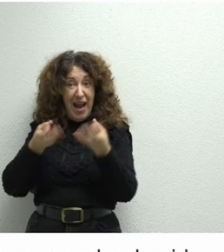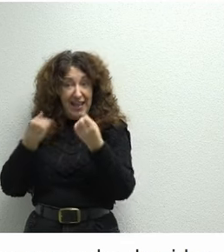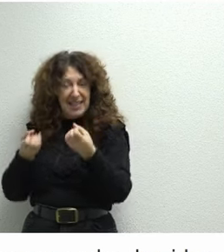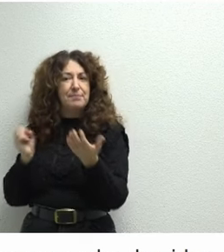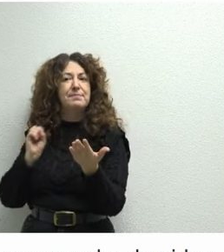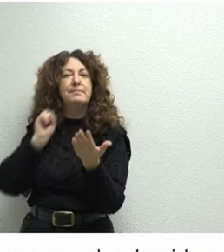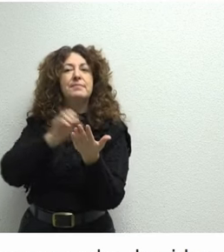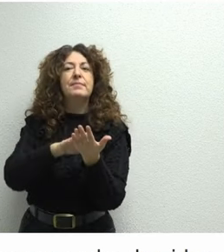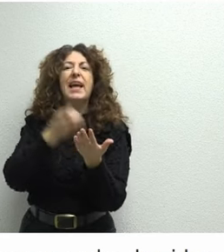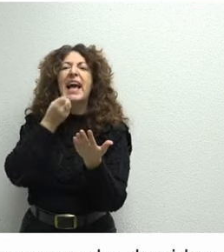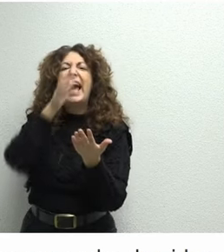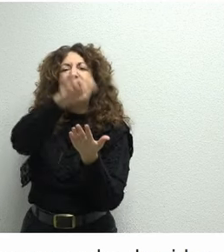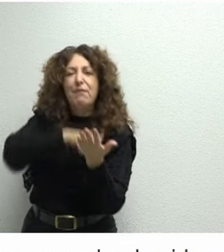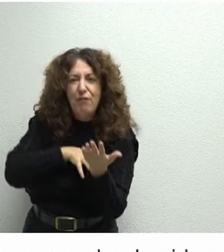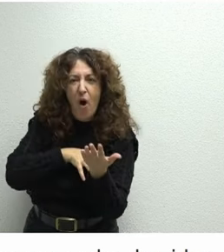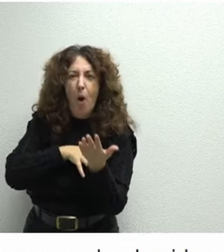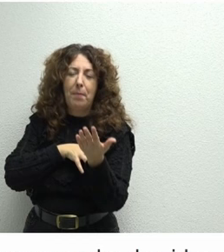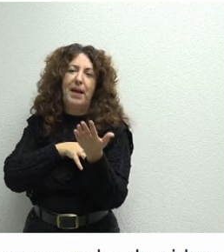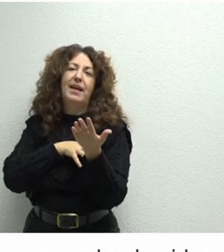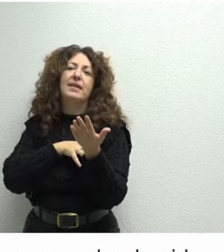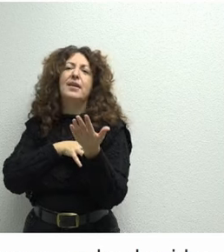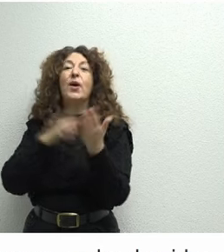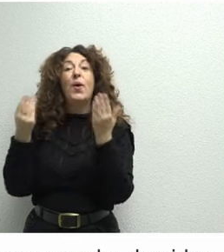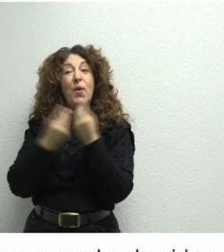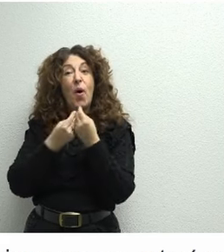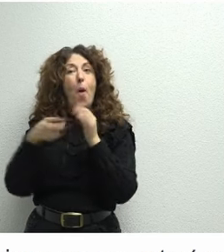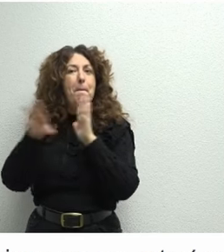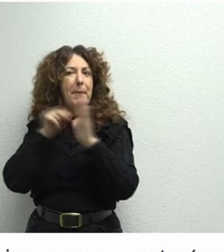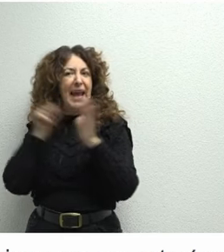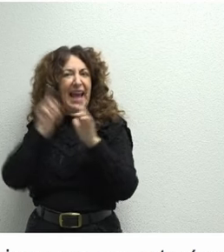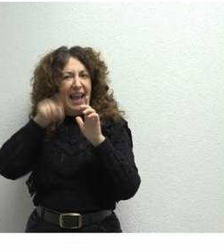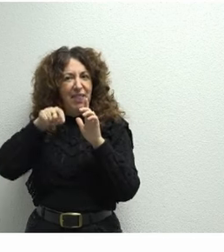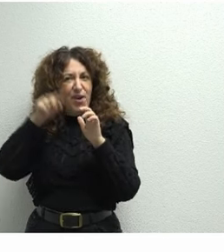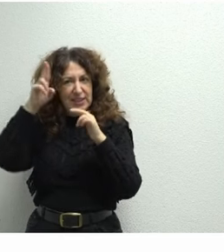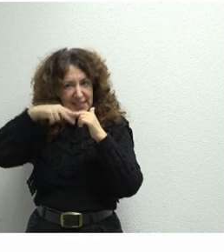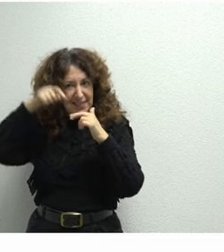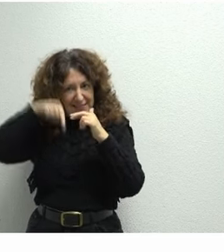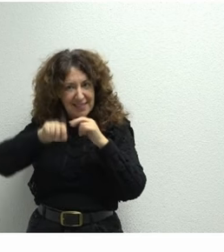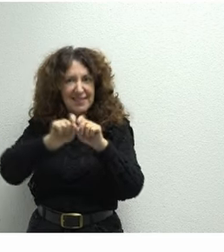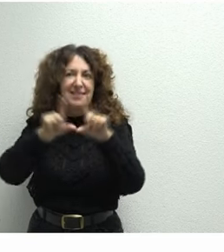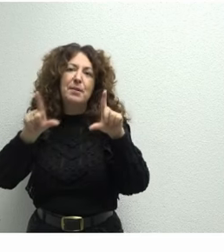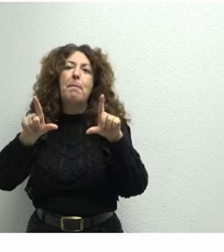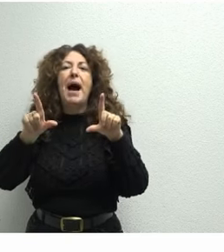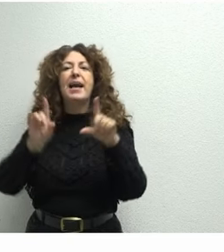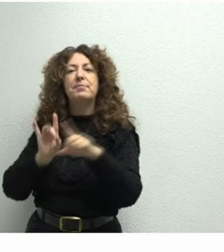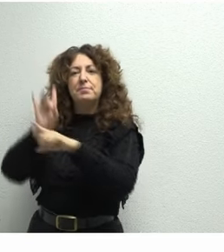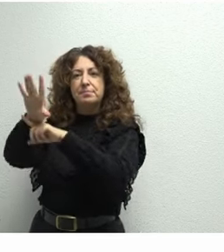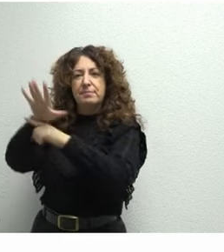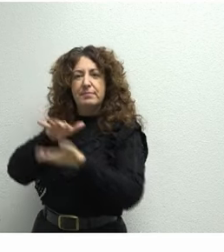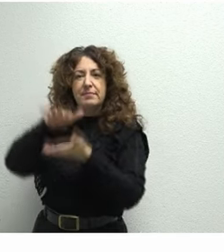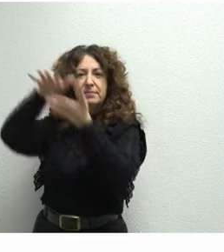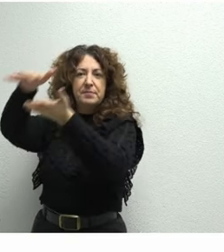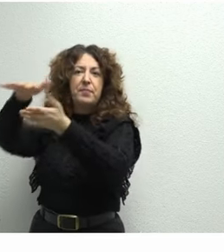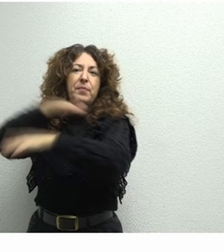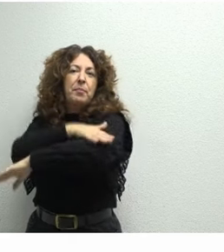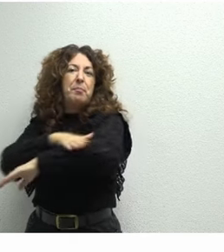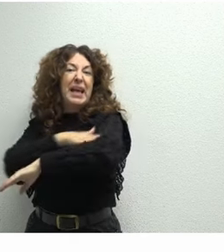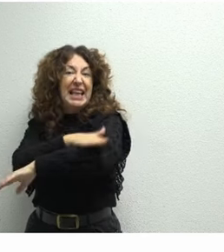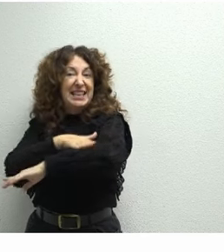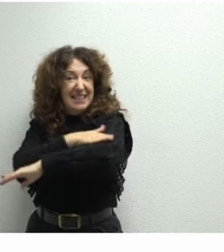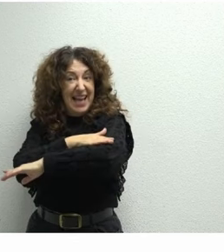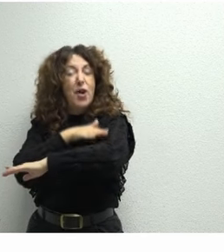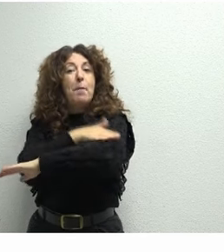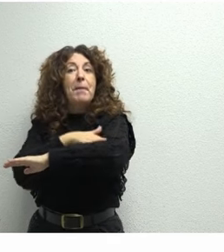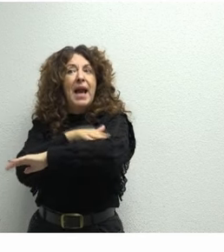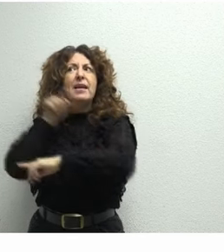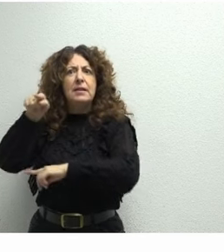informe de una manera más ordenada incluso con los vídeos como recurso para hacérselo llegar al ministerio y poder incluir estas propuestas como